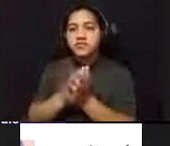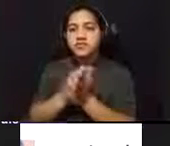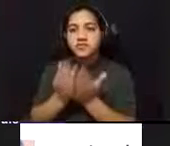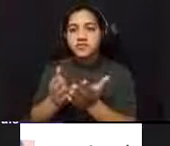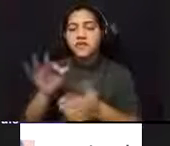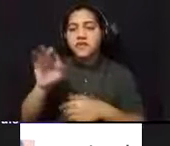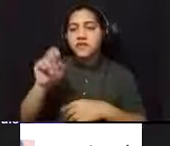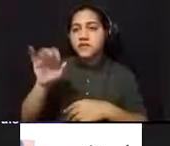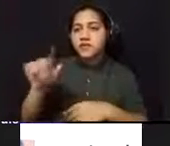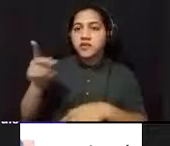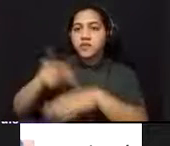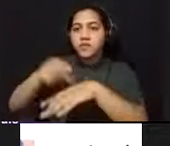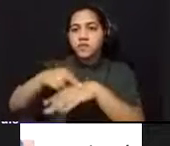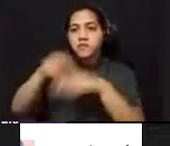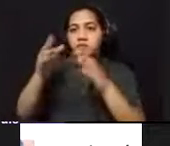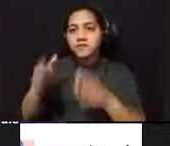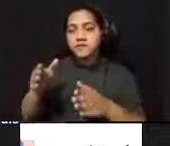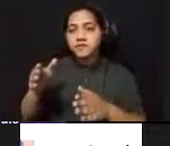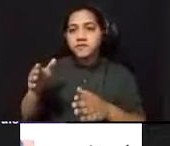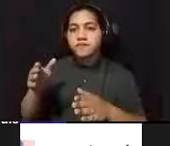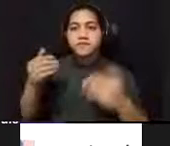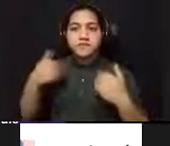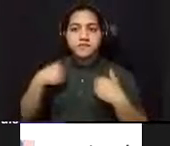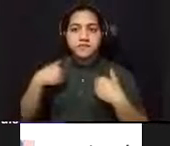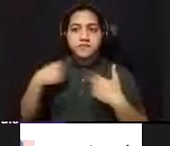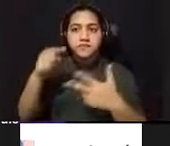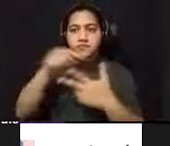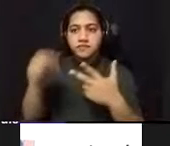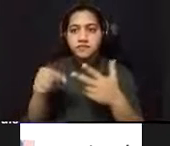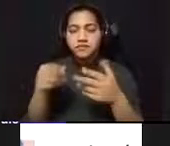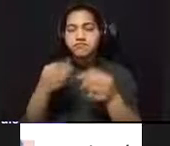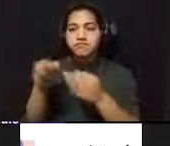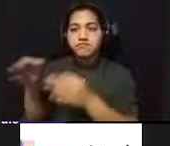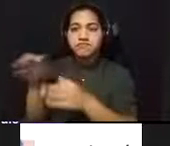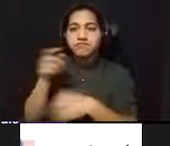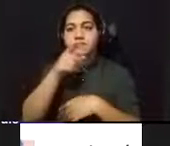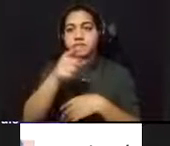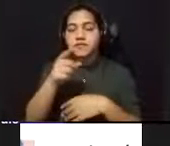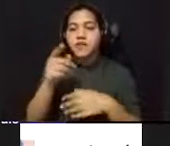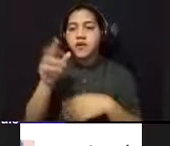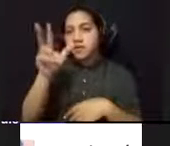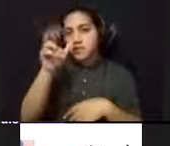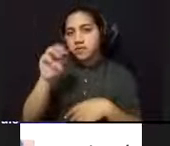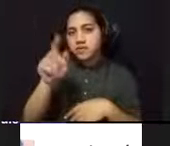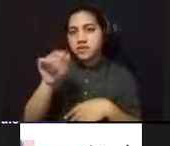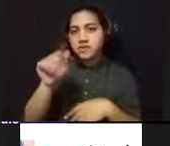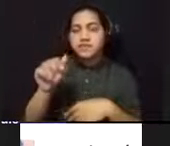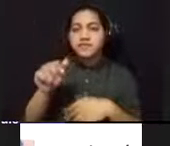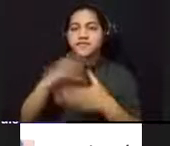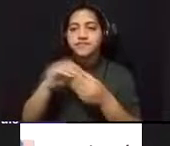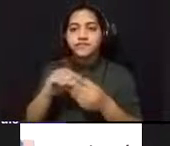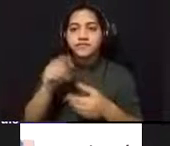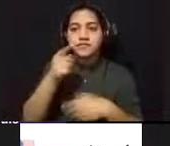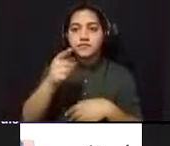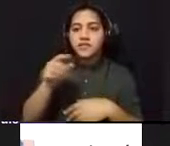Folclore puertorriqueño y tiene 3 versiones de la cucarachita Martina. En 2 de ellas, el